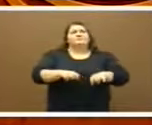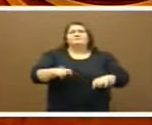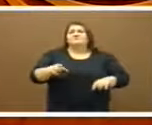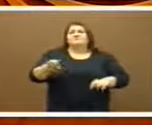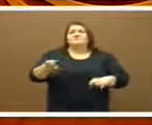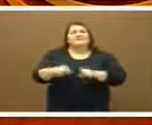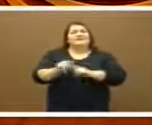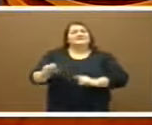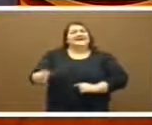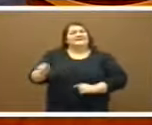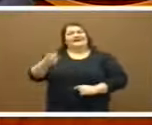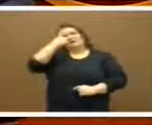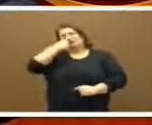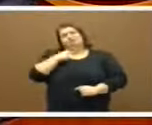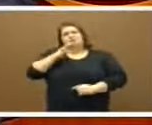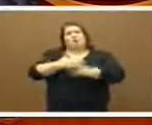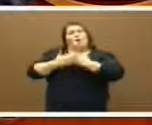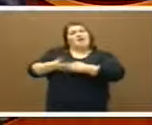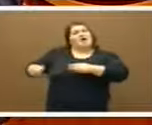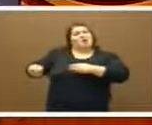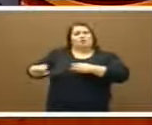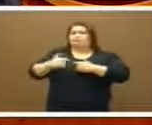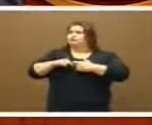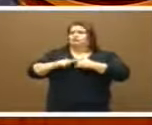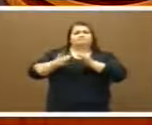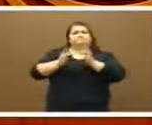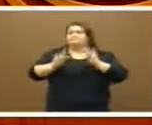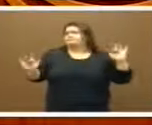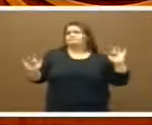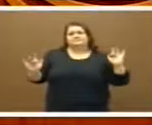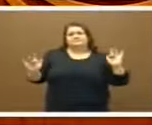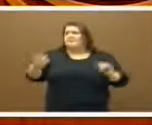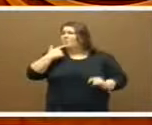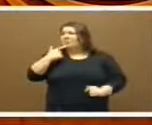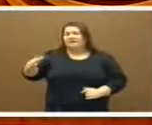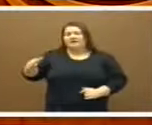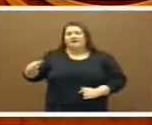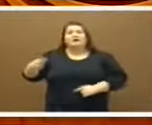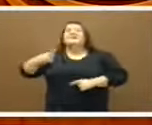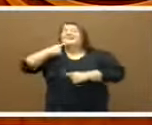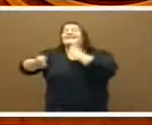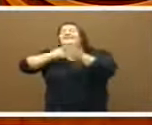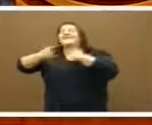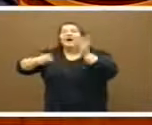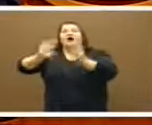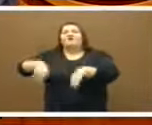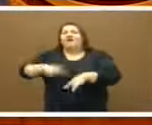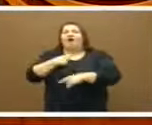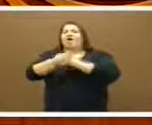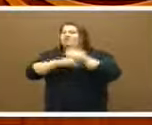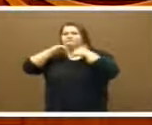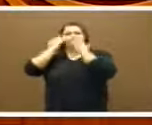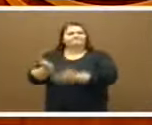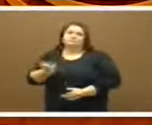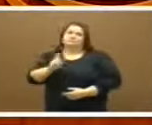cotidiana y nefasta actitud del Gobierno, es decir, eso de decir una cosa y después hacer la contraria. Por ejemplo,